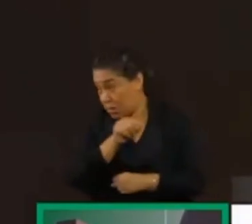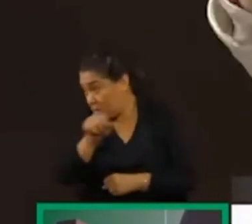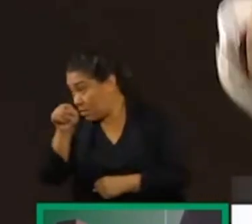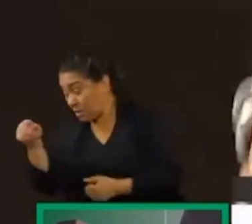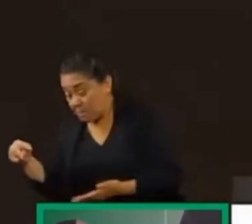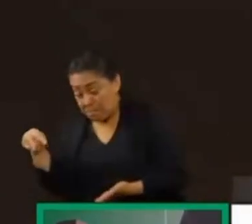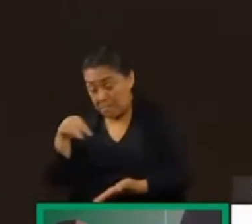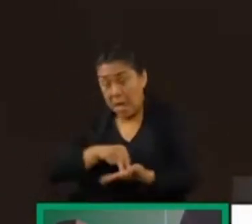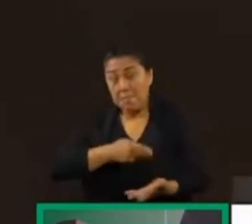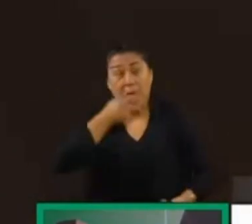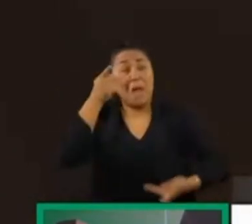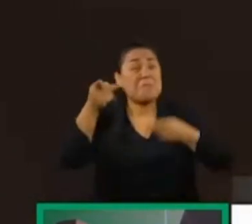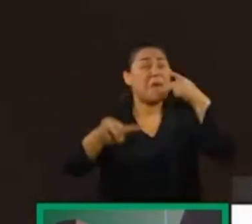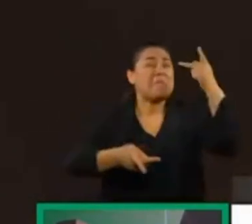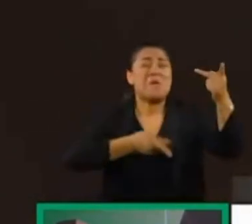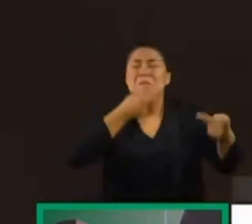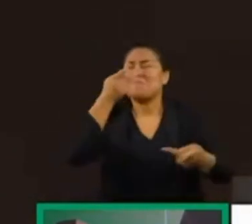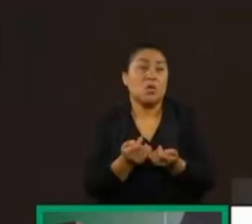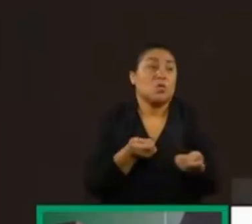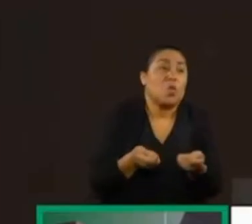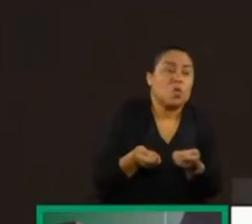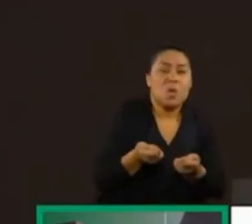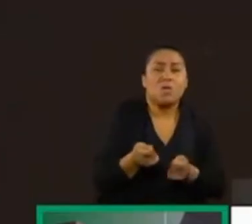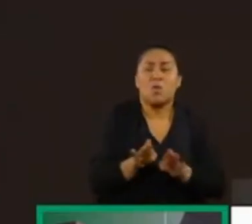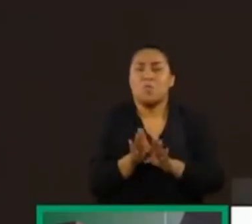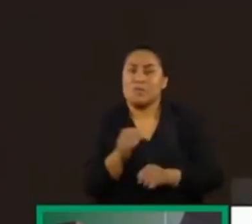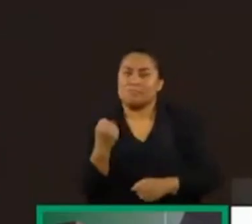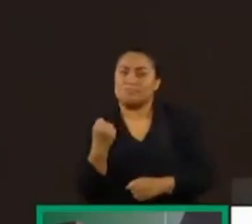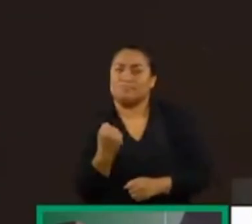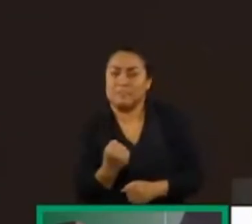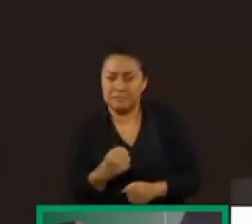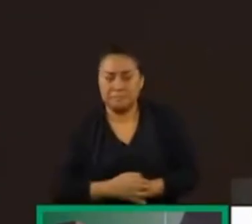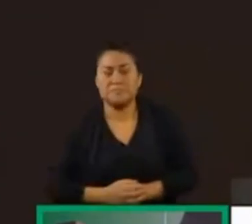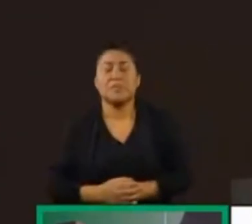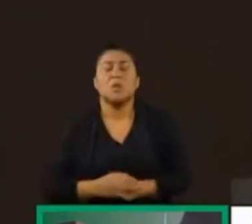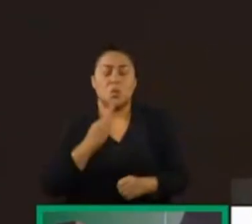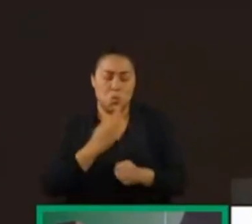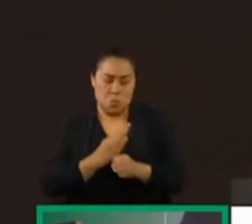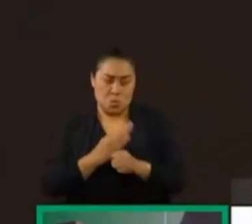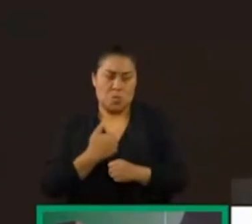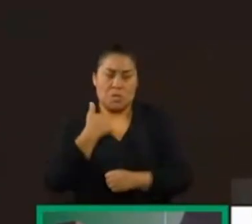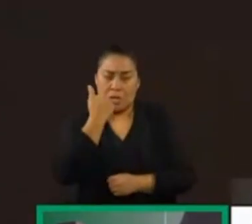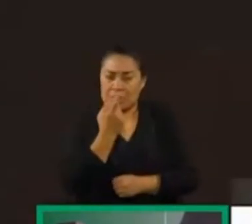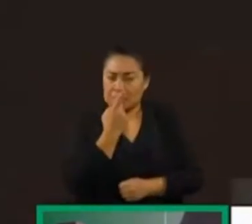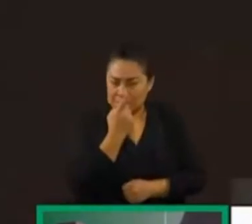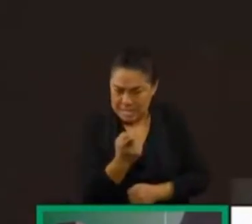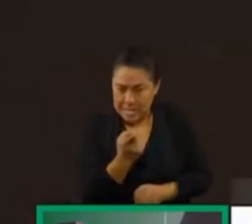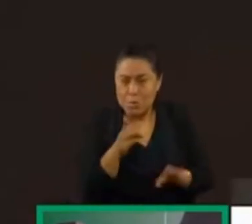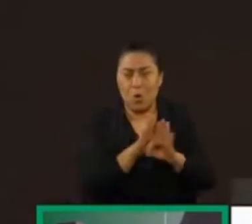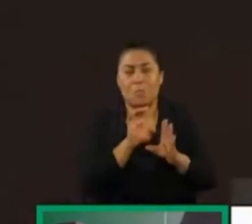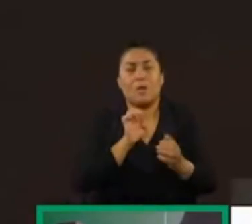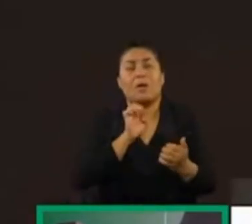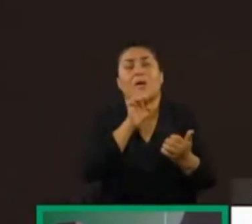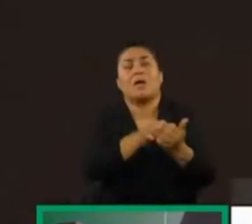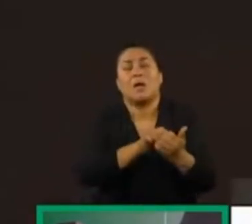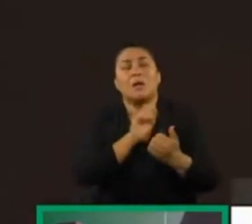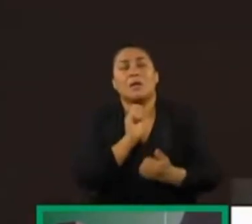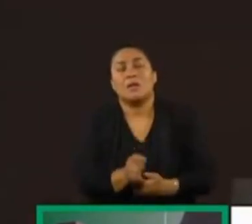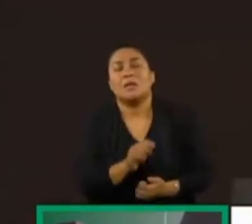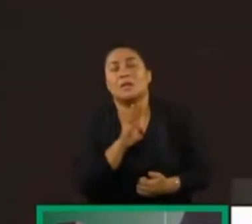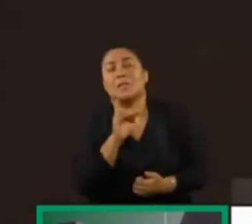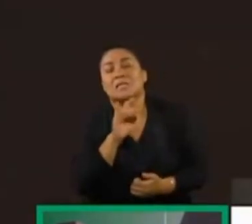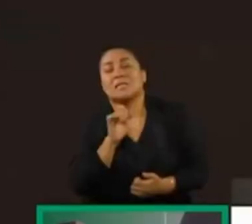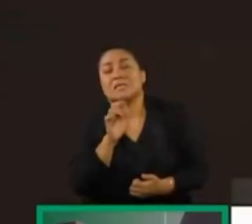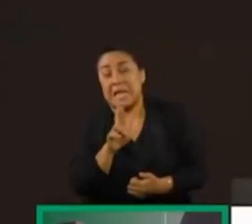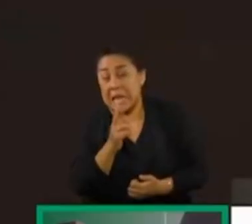como todo lo que dicen y como todo lo que hacen. Hoy les vamos a dar la receta perfecta del atole del bienestar. Ese atole que